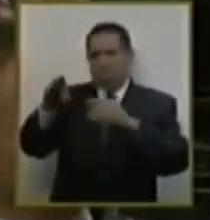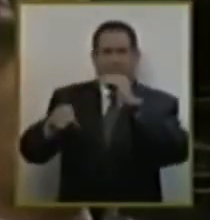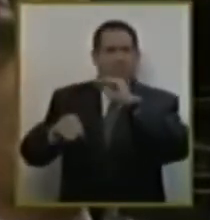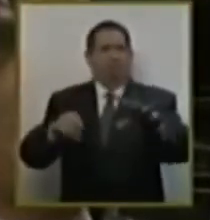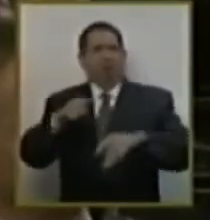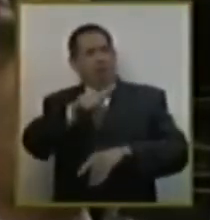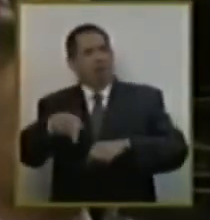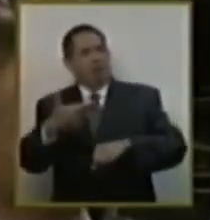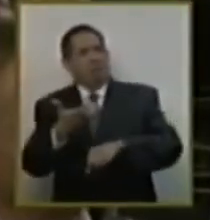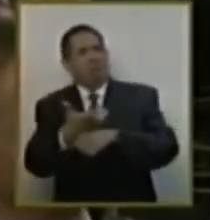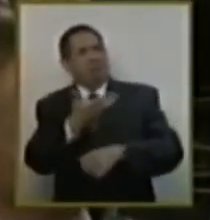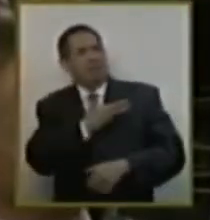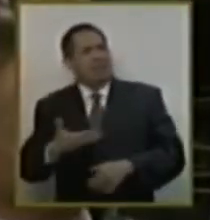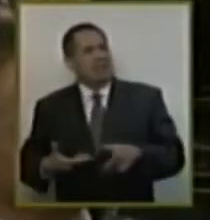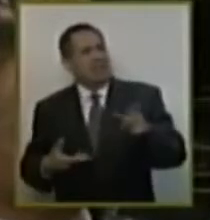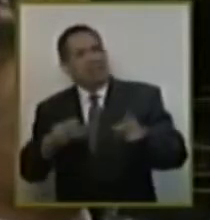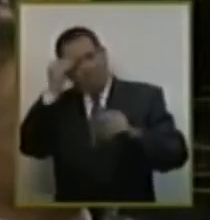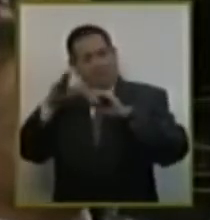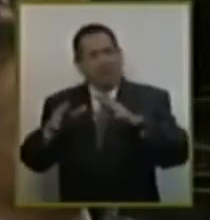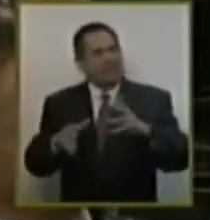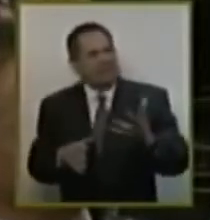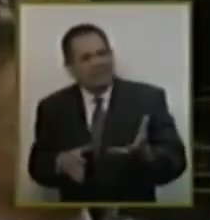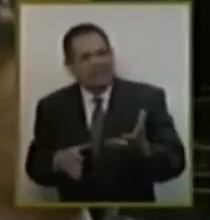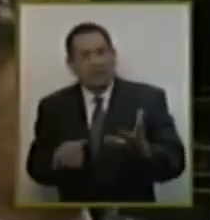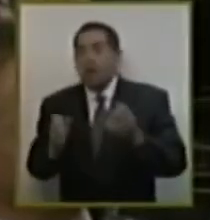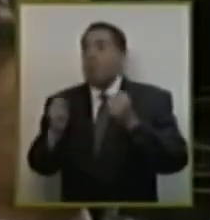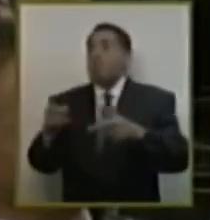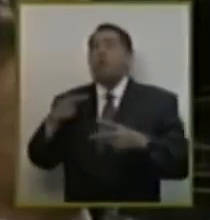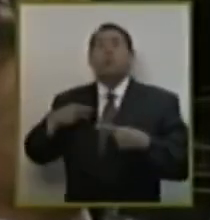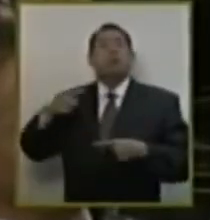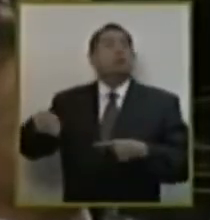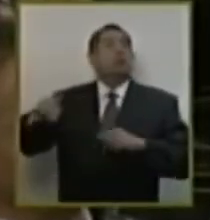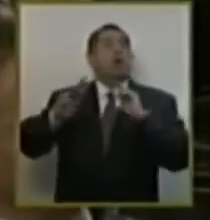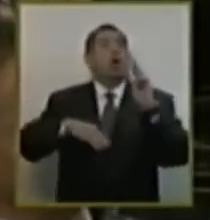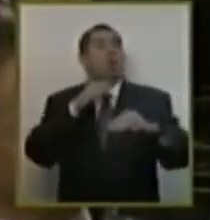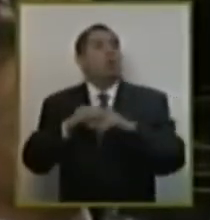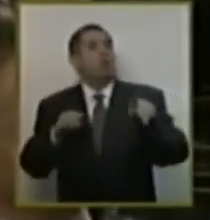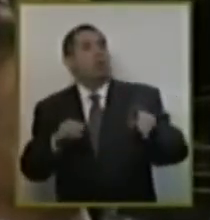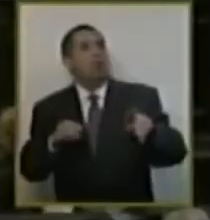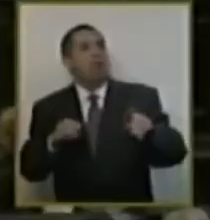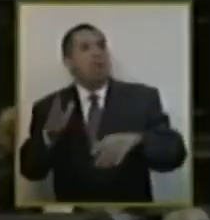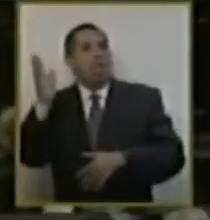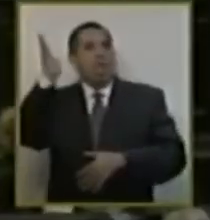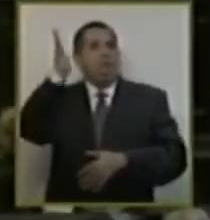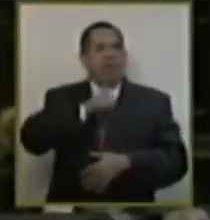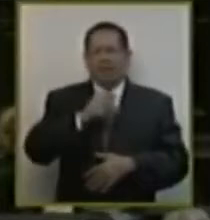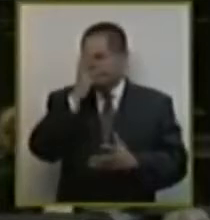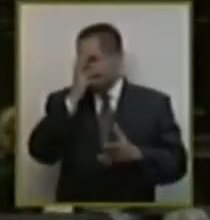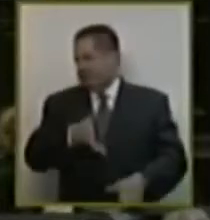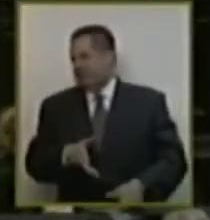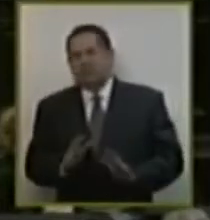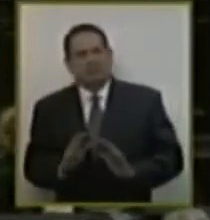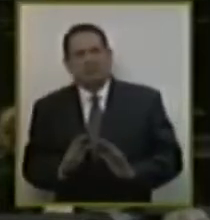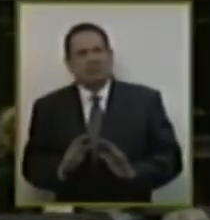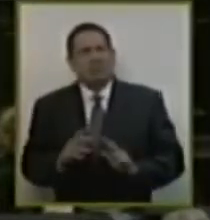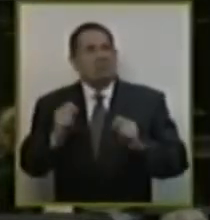Estados Unidos han hecho que muchos de sus fanáticos en el mundo se quiten la máscara, pierdan el